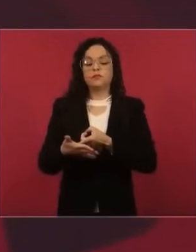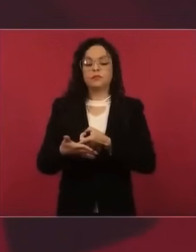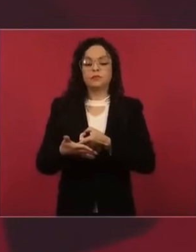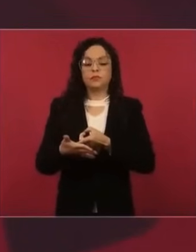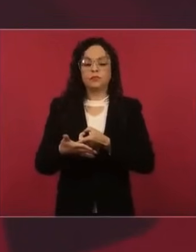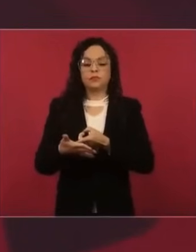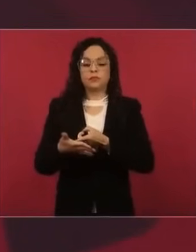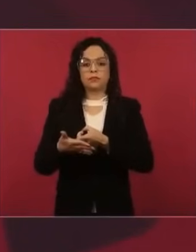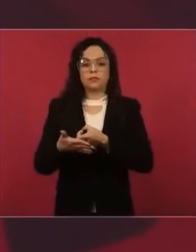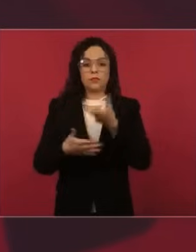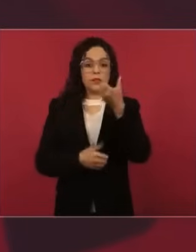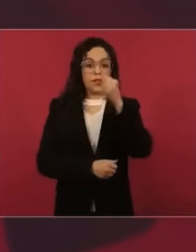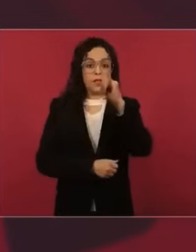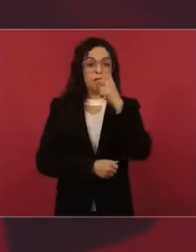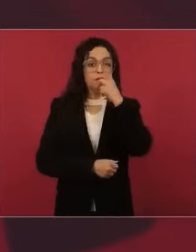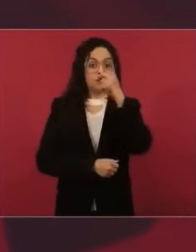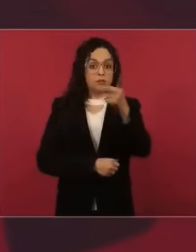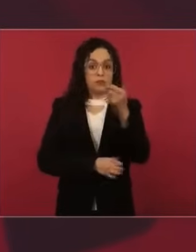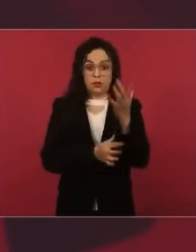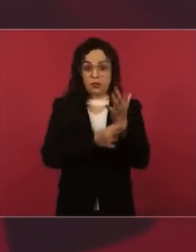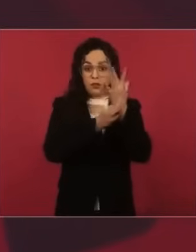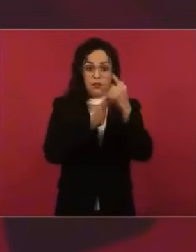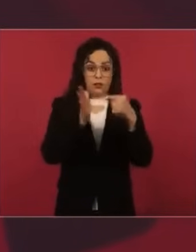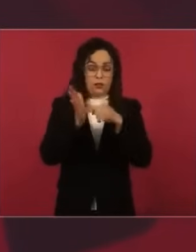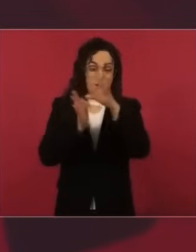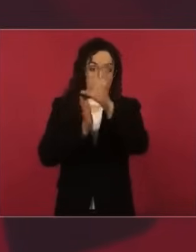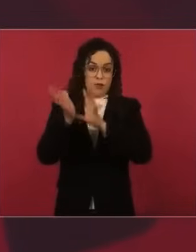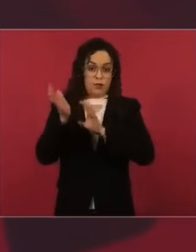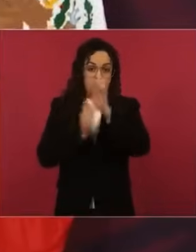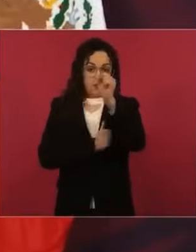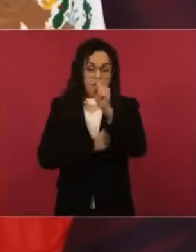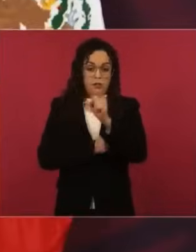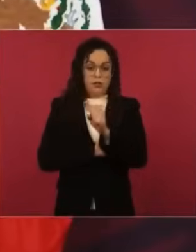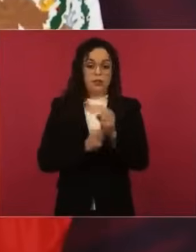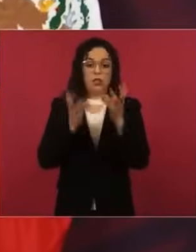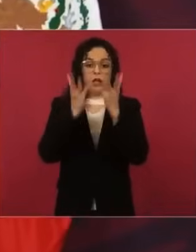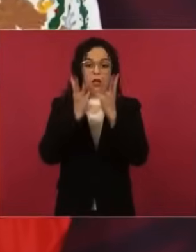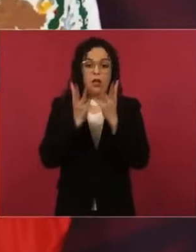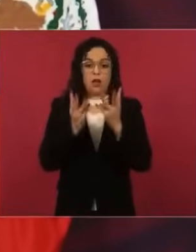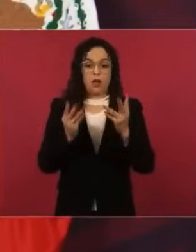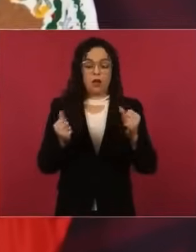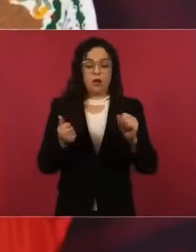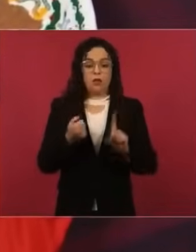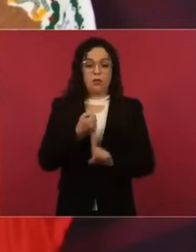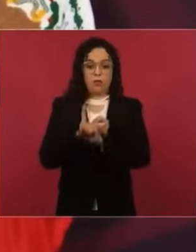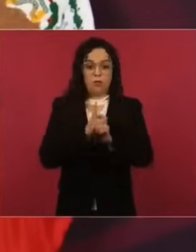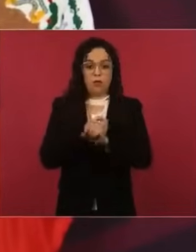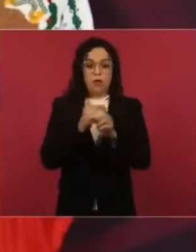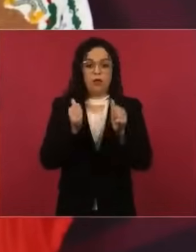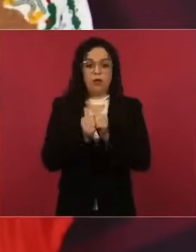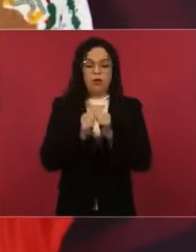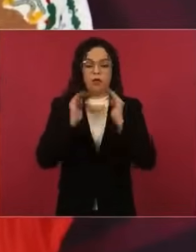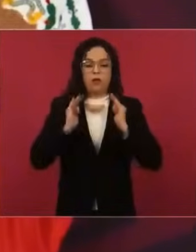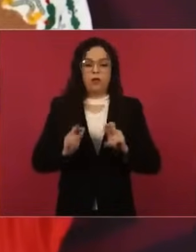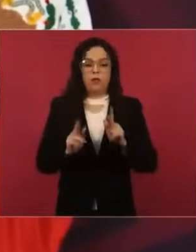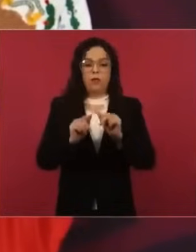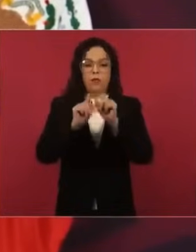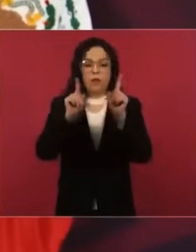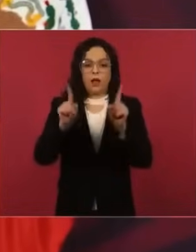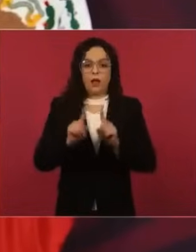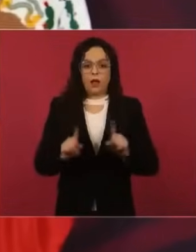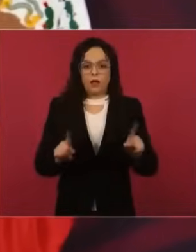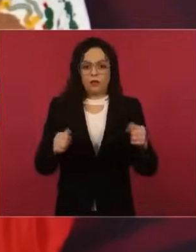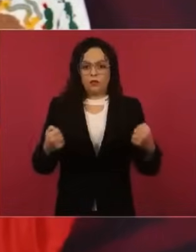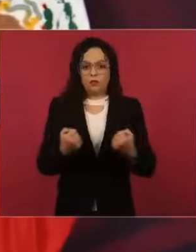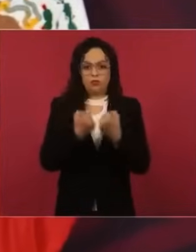3 con la Guardia Nacional sobre las instituciones más confiables y más queridas y más respetadas de México. Y ahora resulta que porque en la administración de López